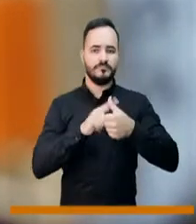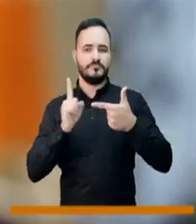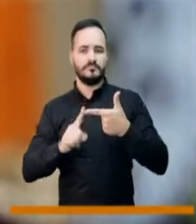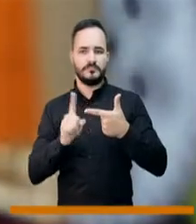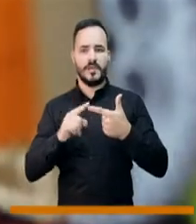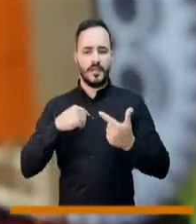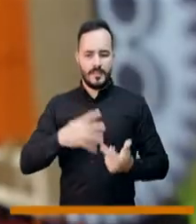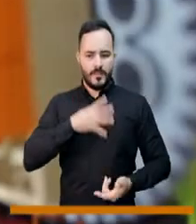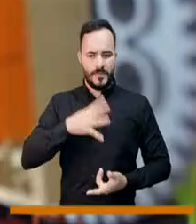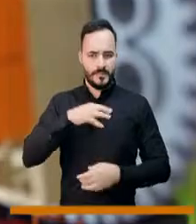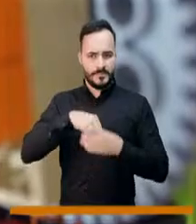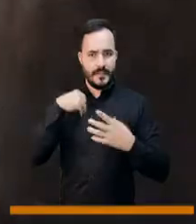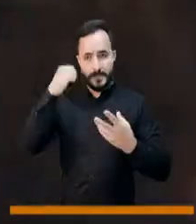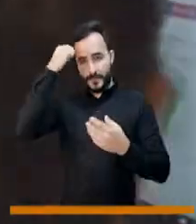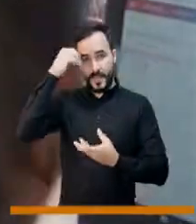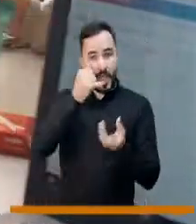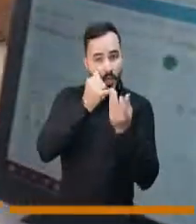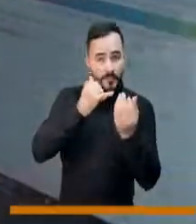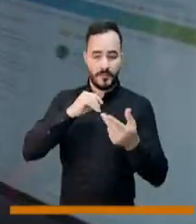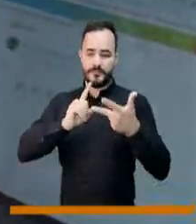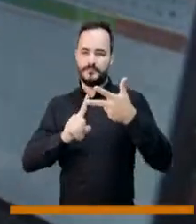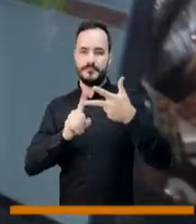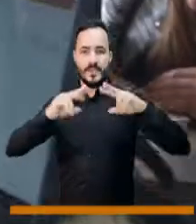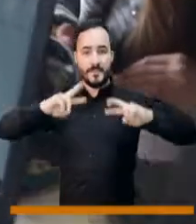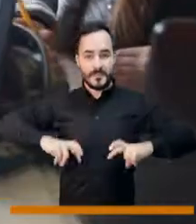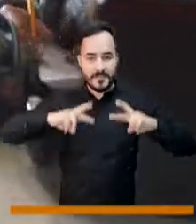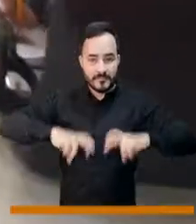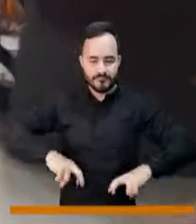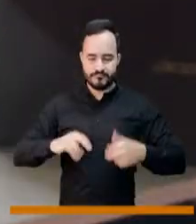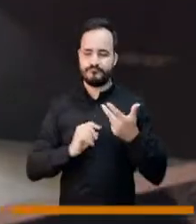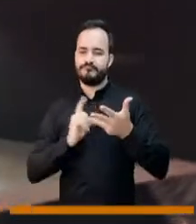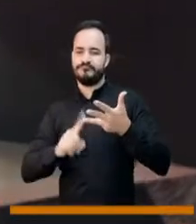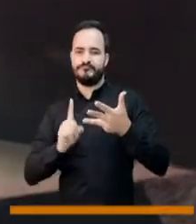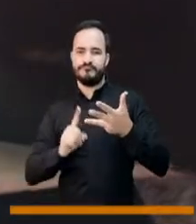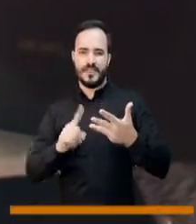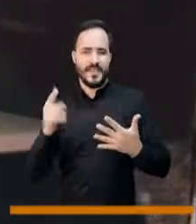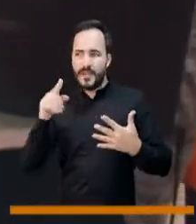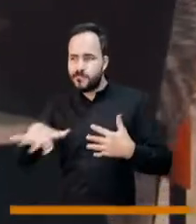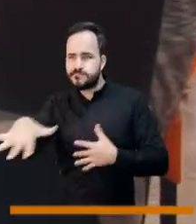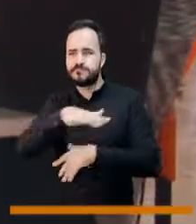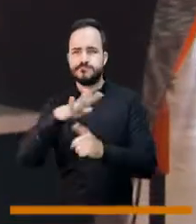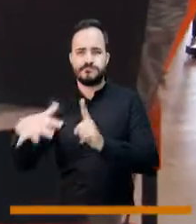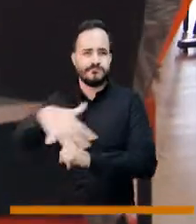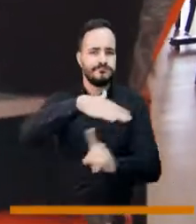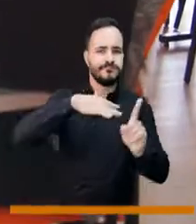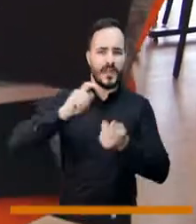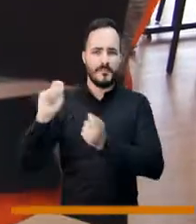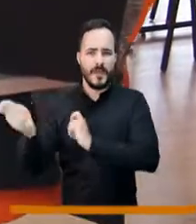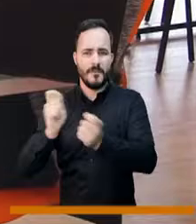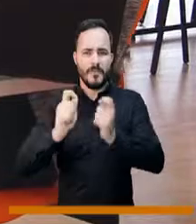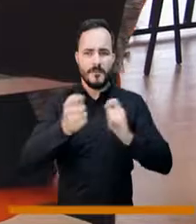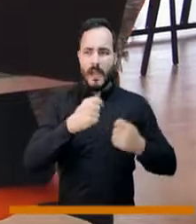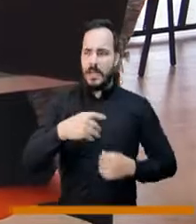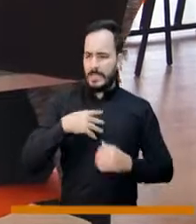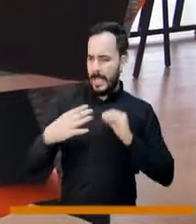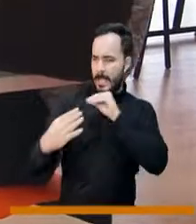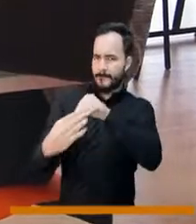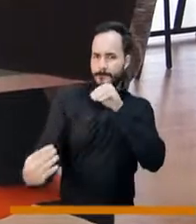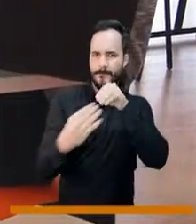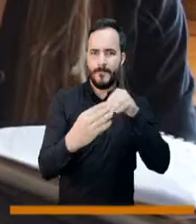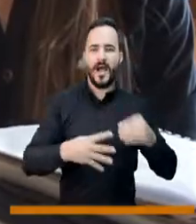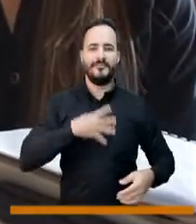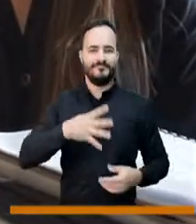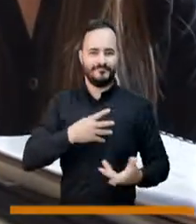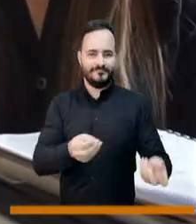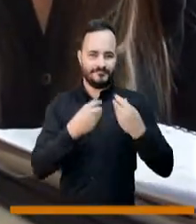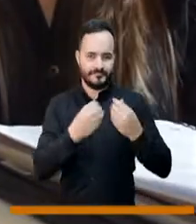desde las competencias pedagógicas, de investigación, de entendimiento de los entornos cambiantes que tiene la sociedad. Entonces, por lo tanto,